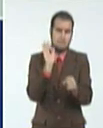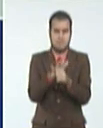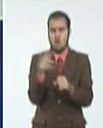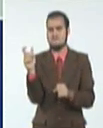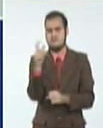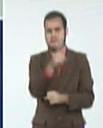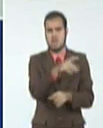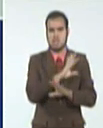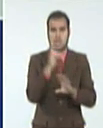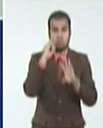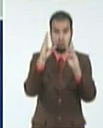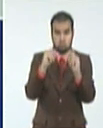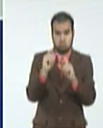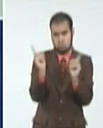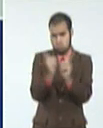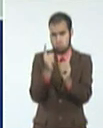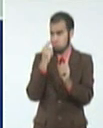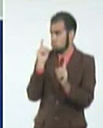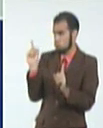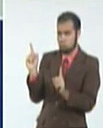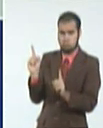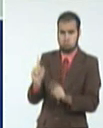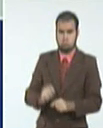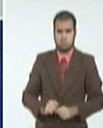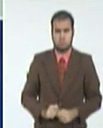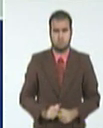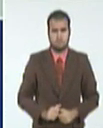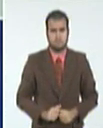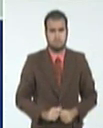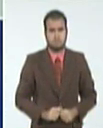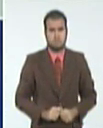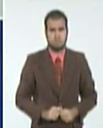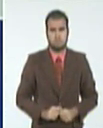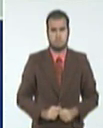manera resumida con